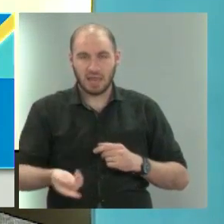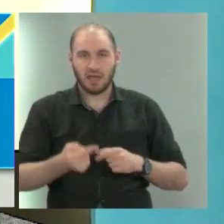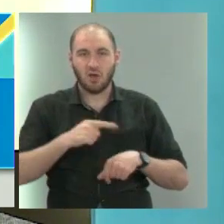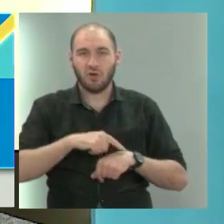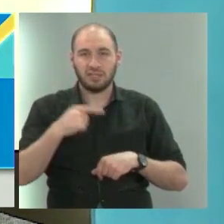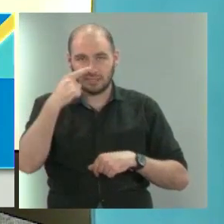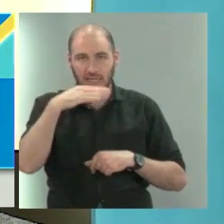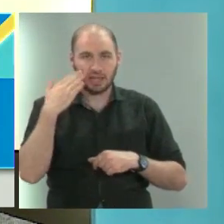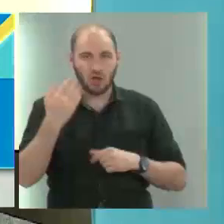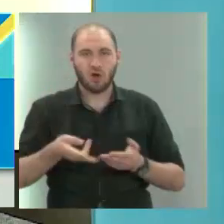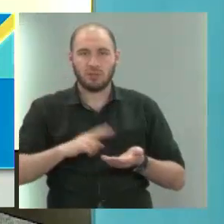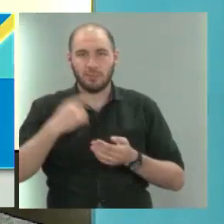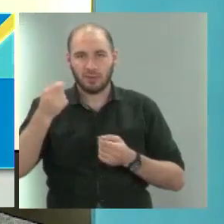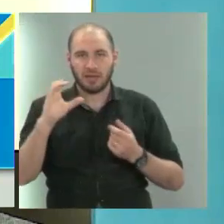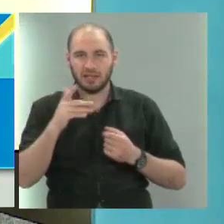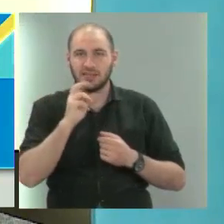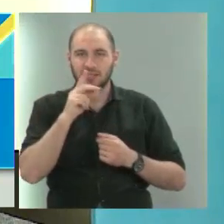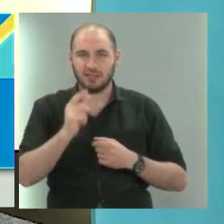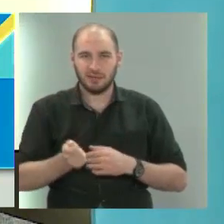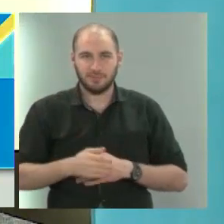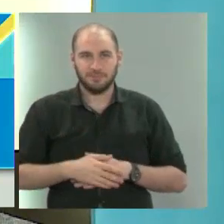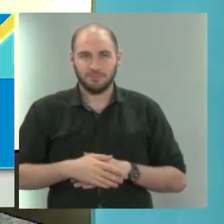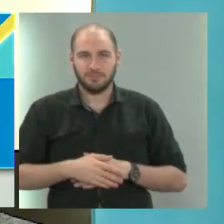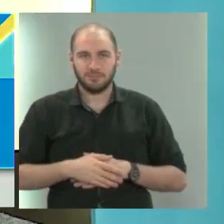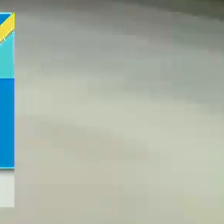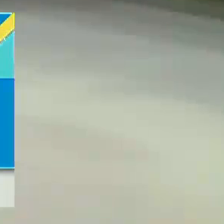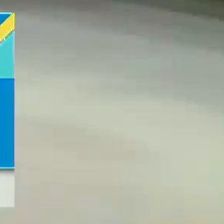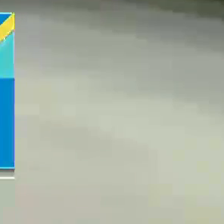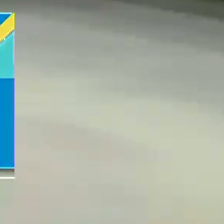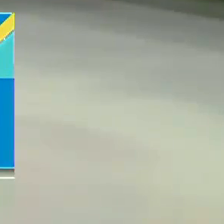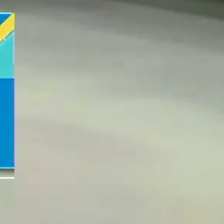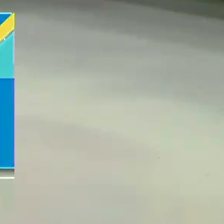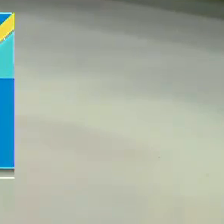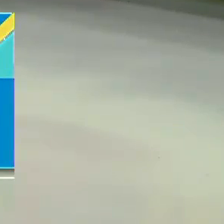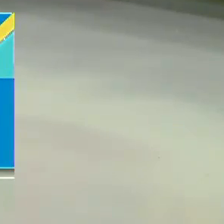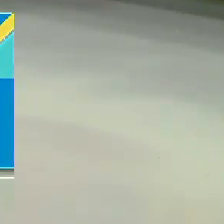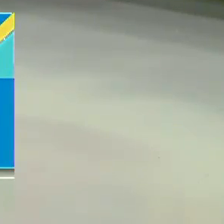a partir de las 19 en un nuevo programa en el canal número 30 de la Televisión Digital Abierta. Chao.